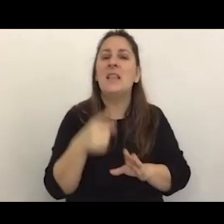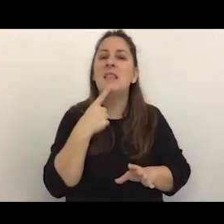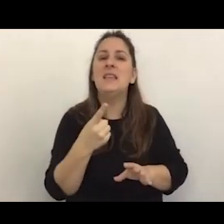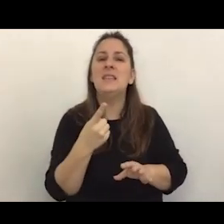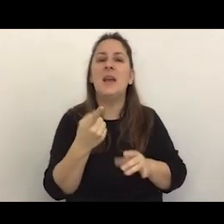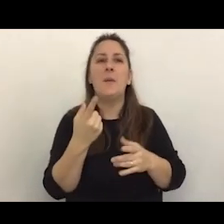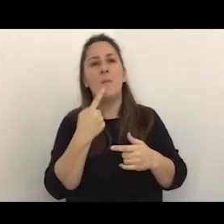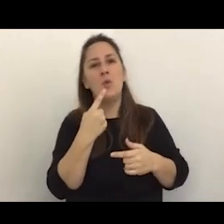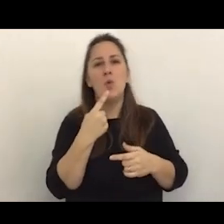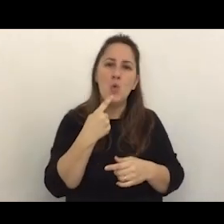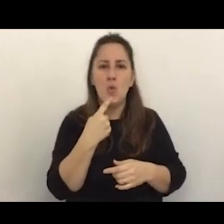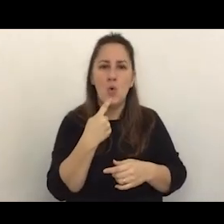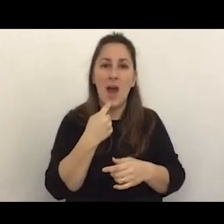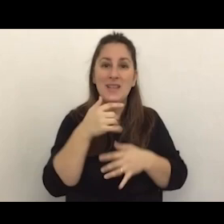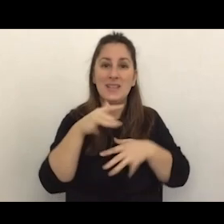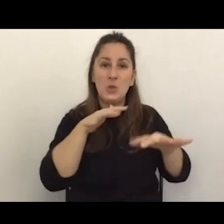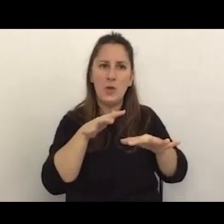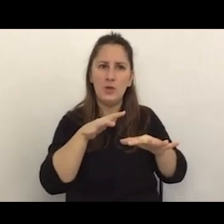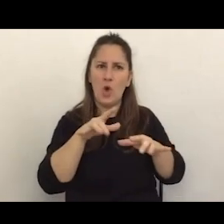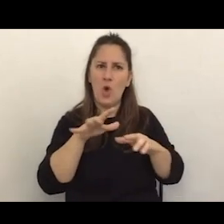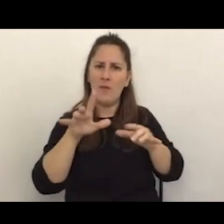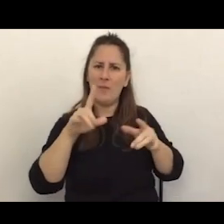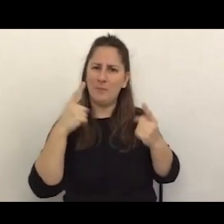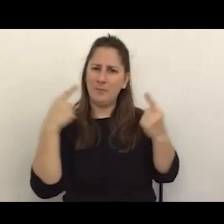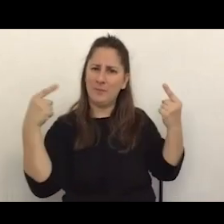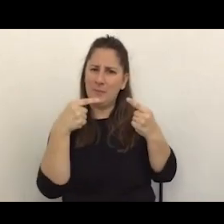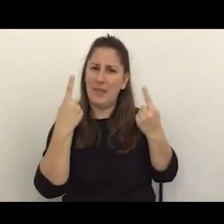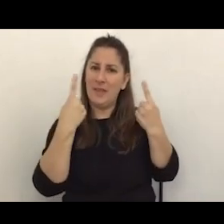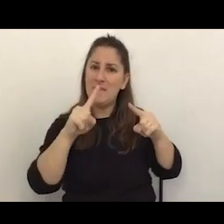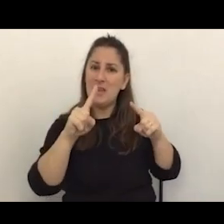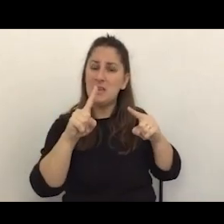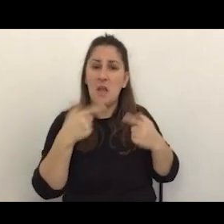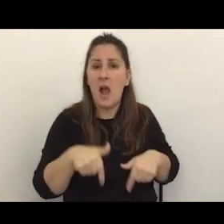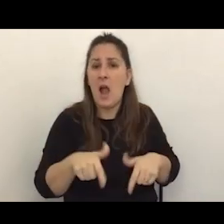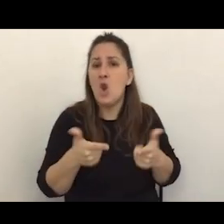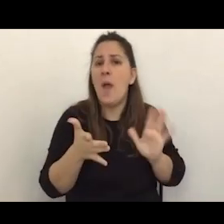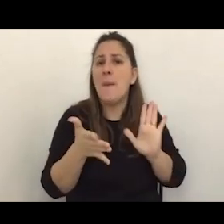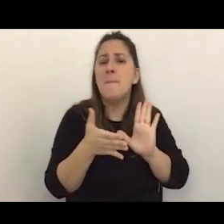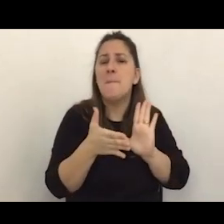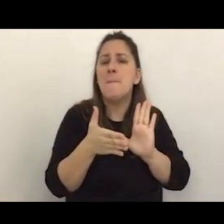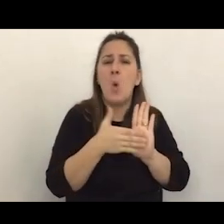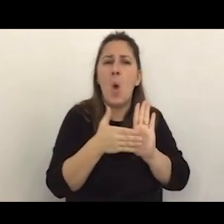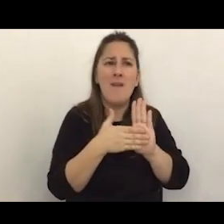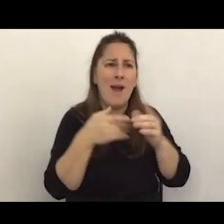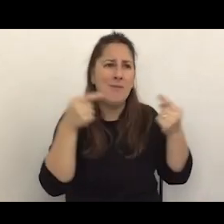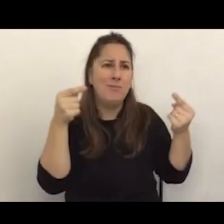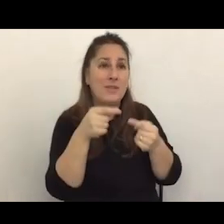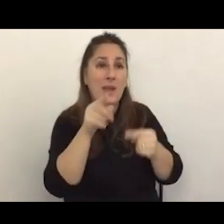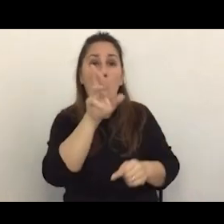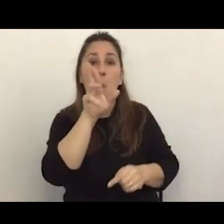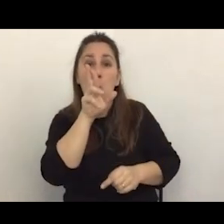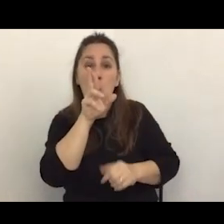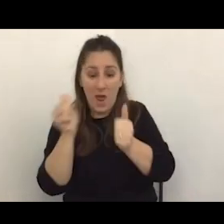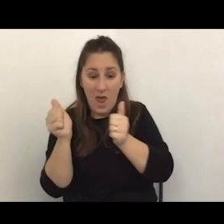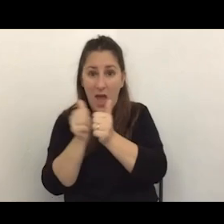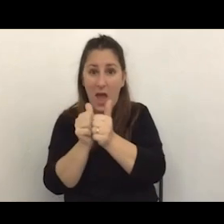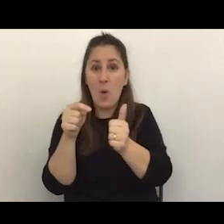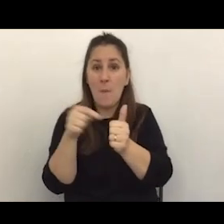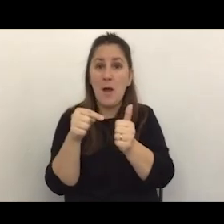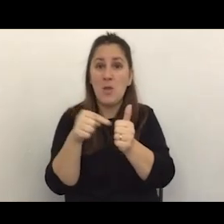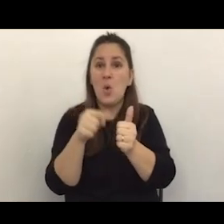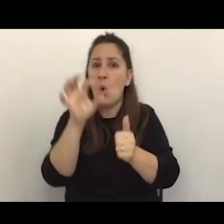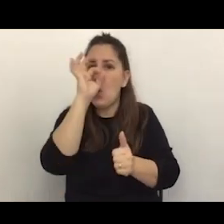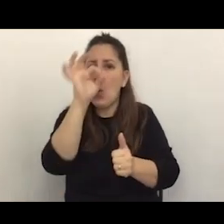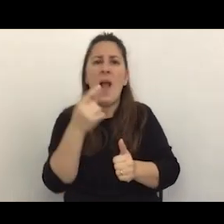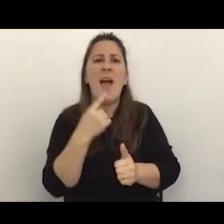incertidumbre sobre un hecho controvertido. Y aquí no había ninguna controversia en que la mujer que había acompañado nunca había dado su